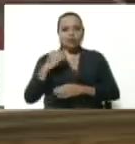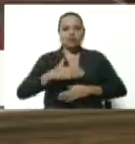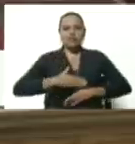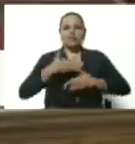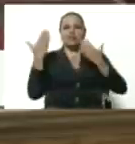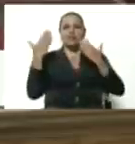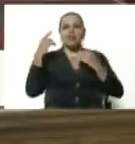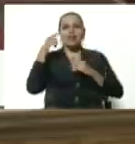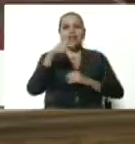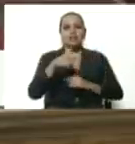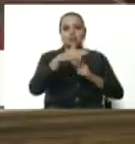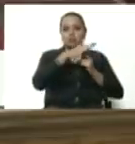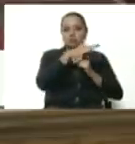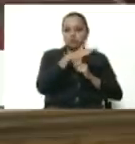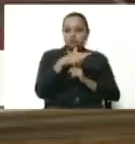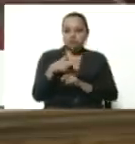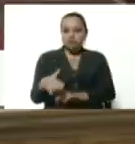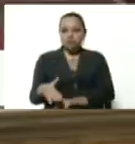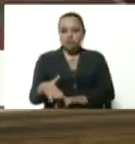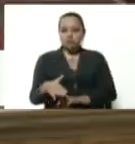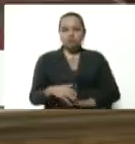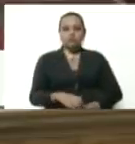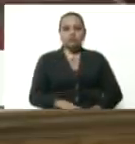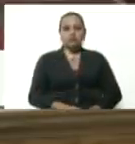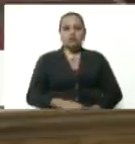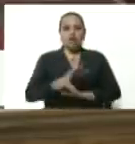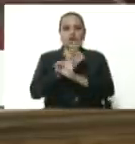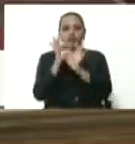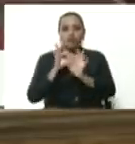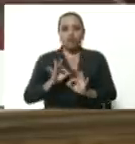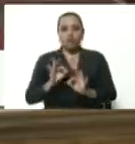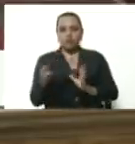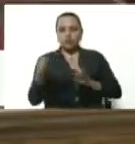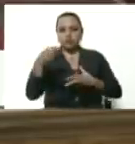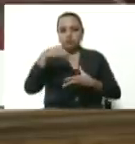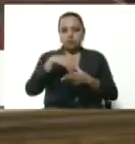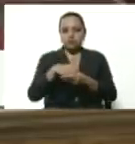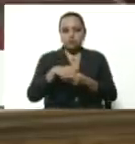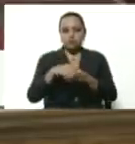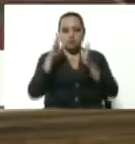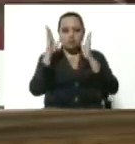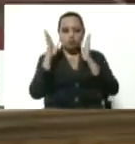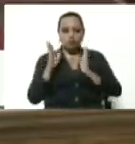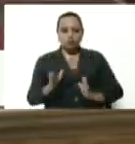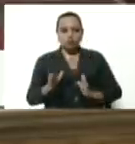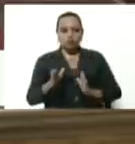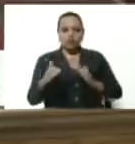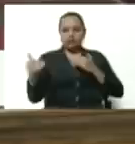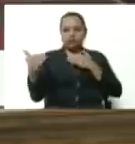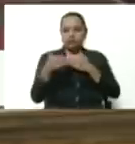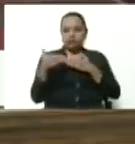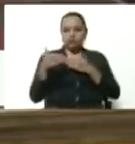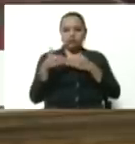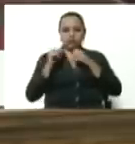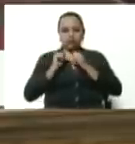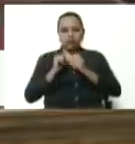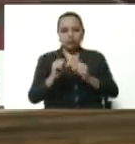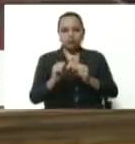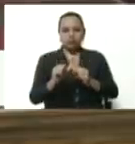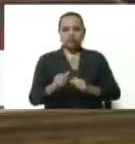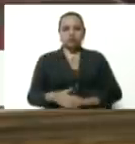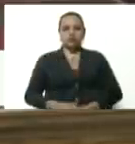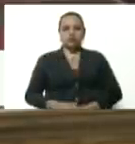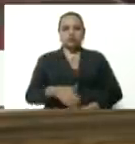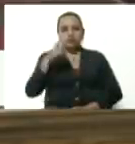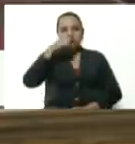su supremacista, colonialista e injerencista postura de agresión sistemática en contra